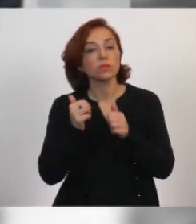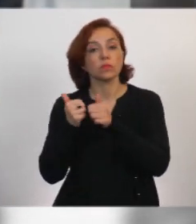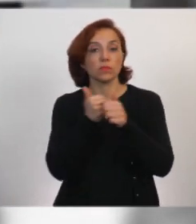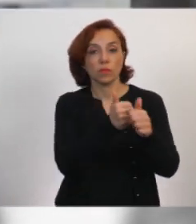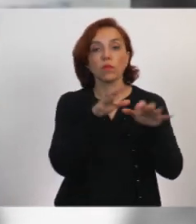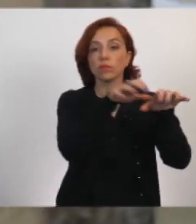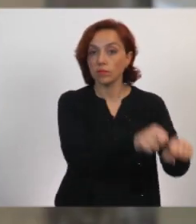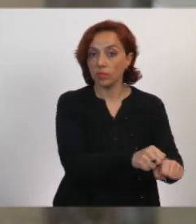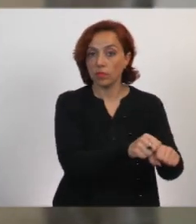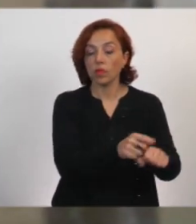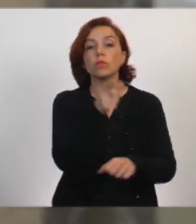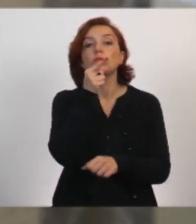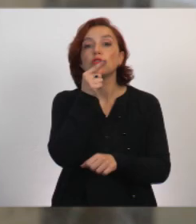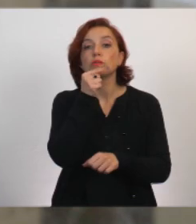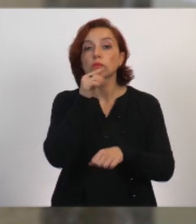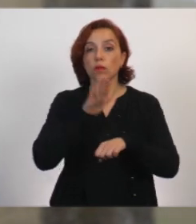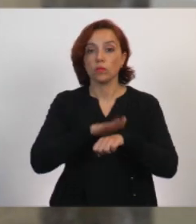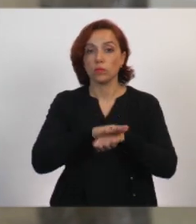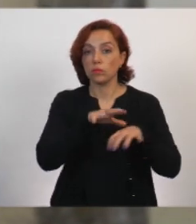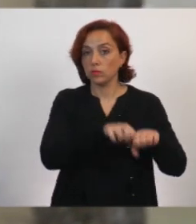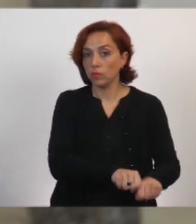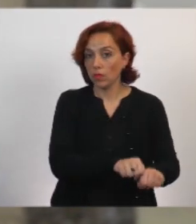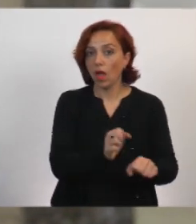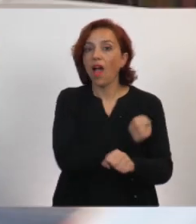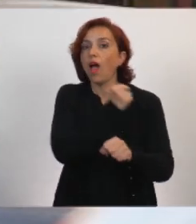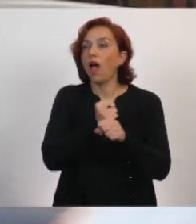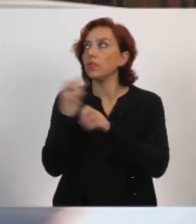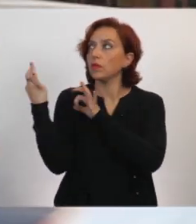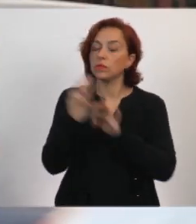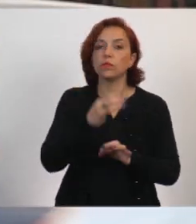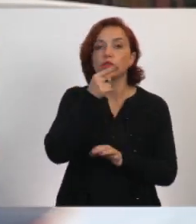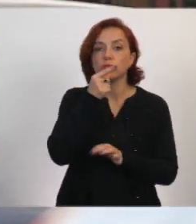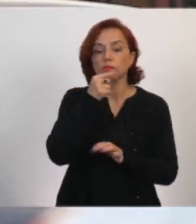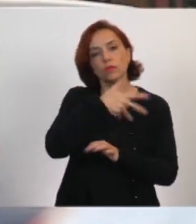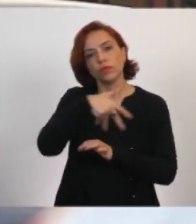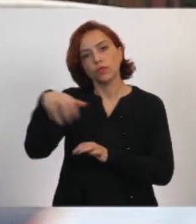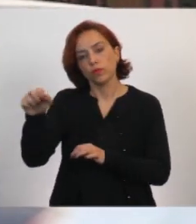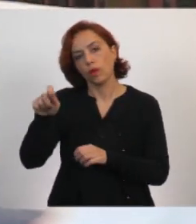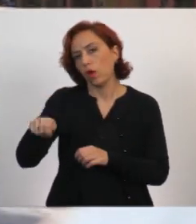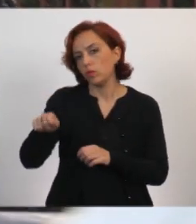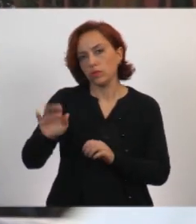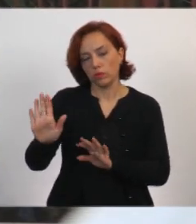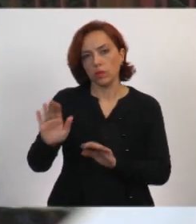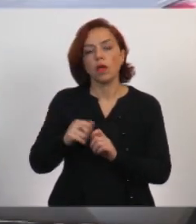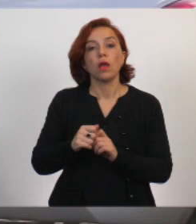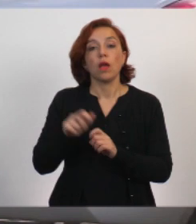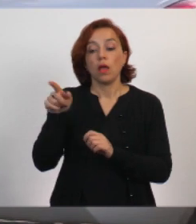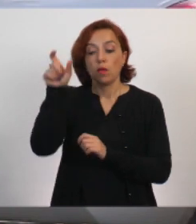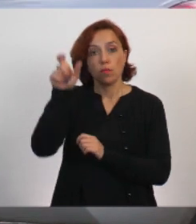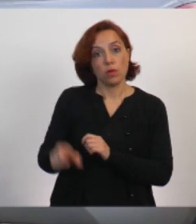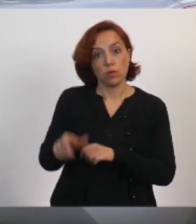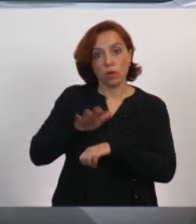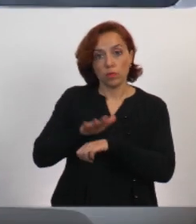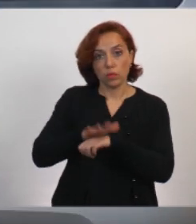en actitud sospechosa y lo persiguió hasta detenerlo. El policía se hizo cargo del detenido hasta la llegada de los patrulleros que trasladaron al detenido ante